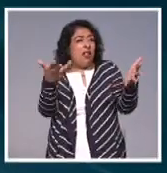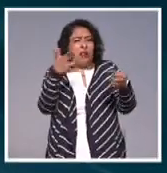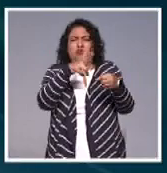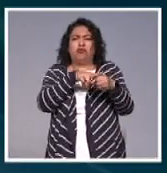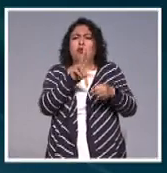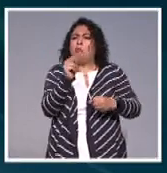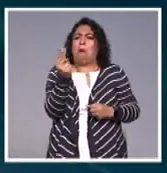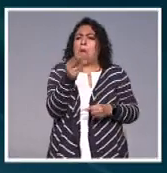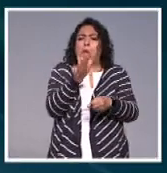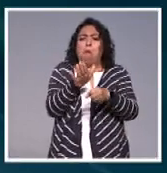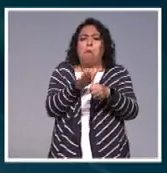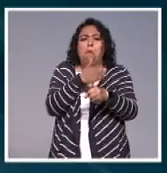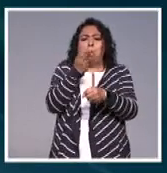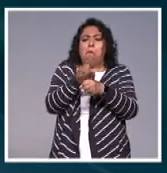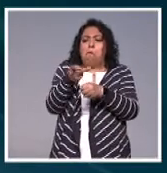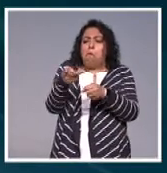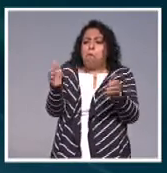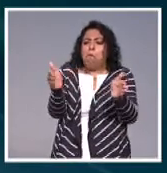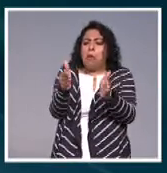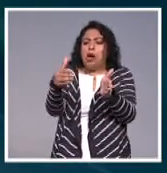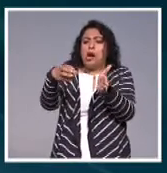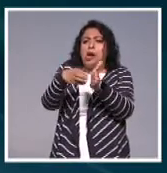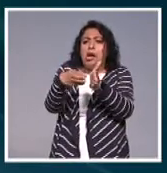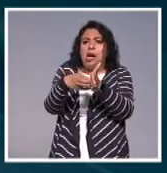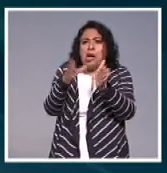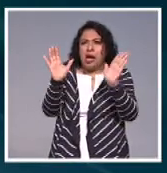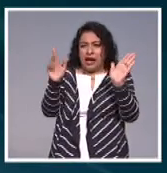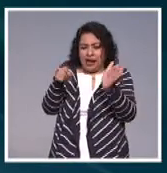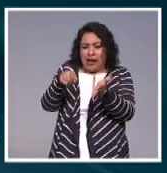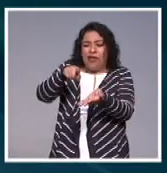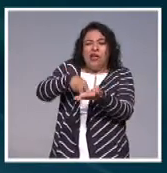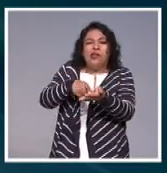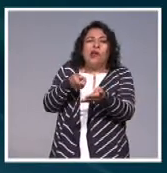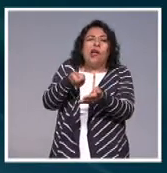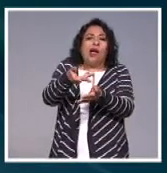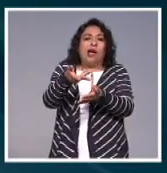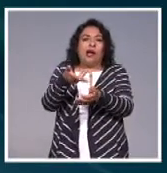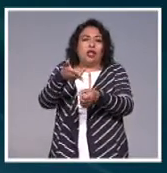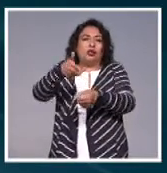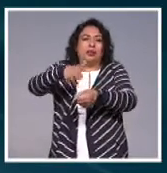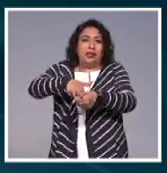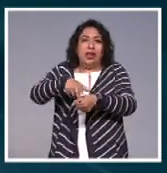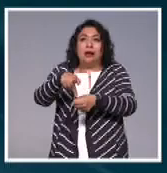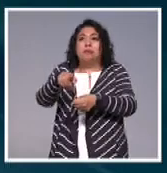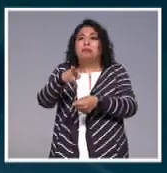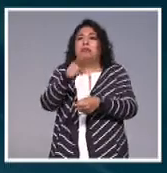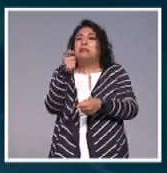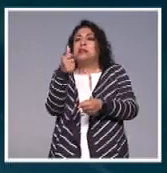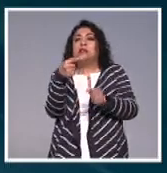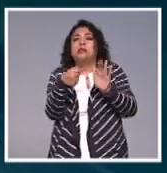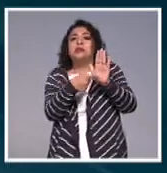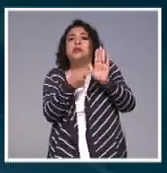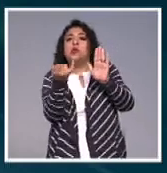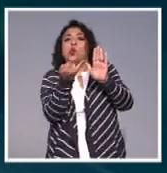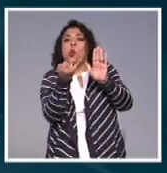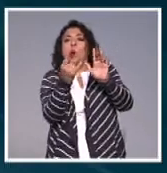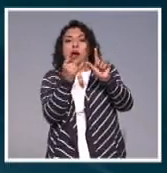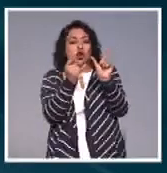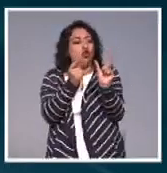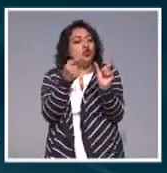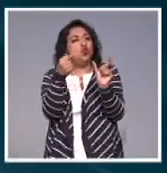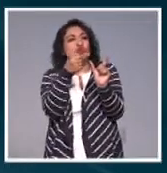como el corazón de esa caja, digamos, clínica, es un sistema como parecido a esto,